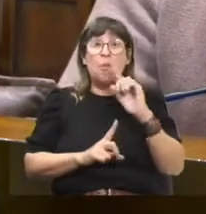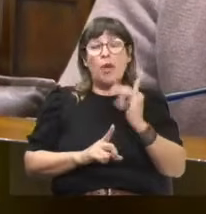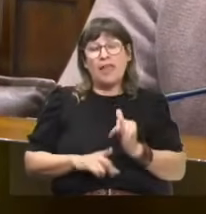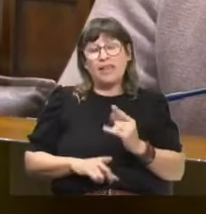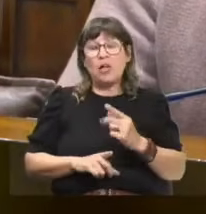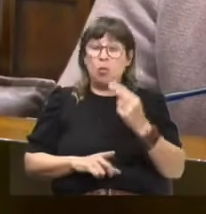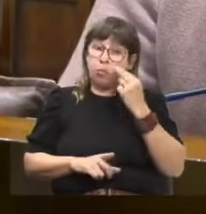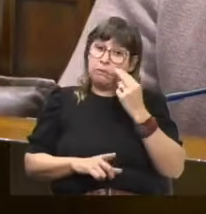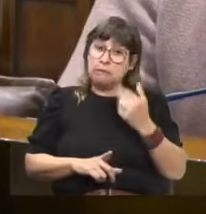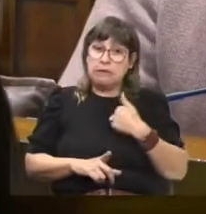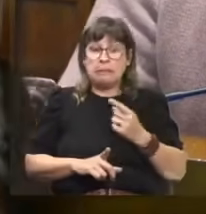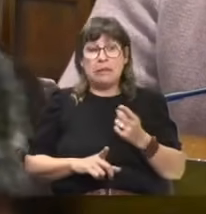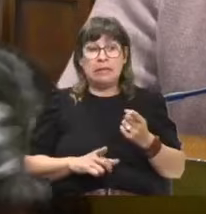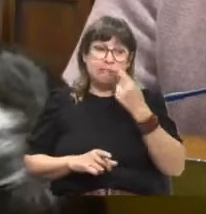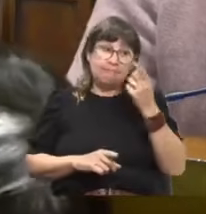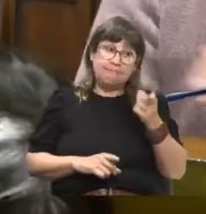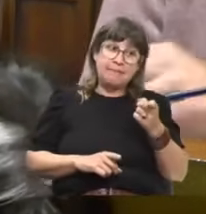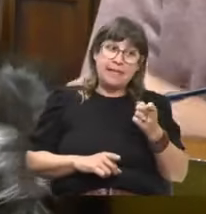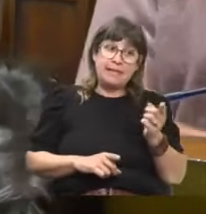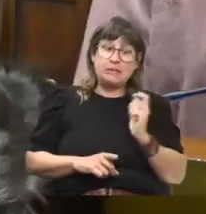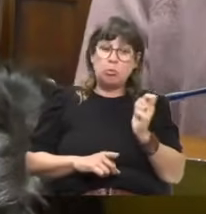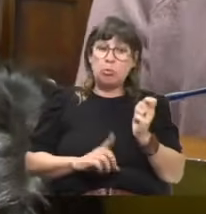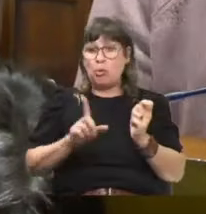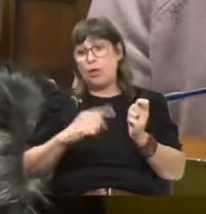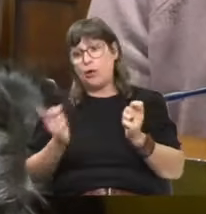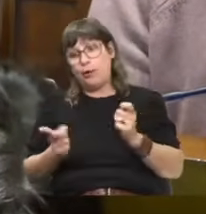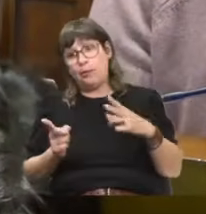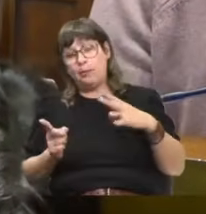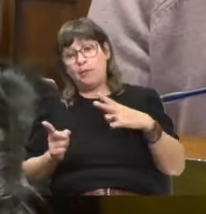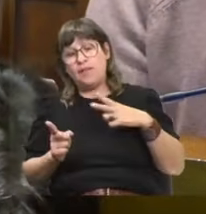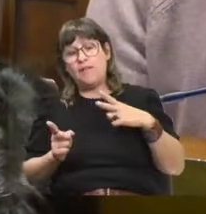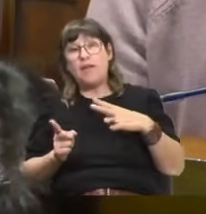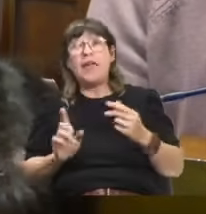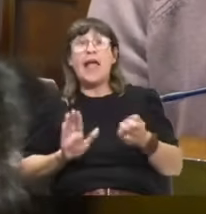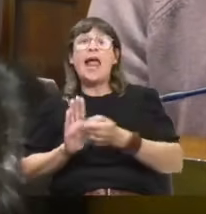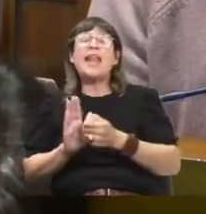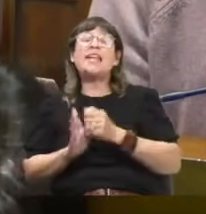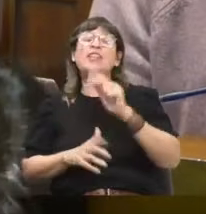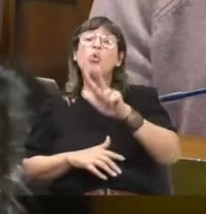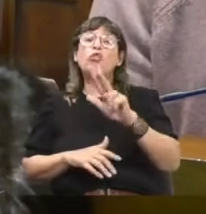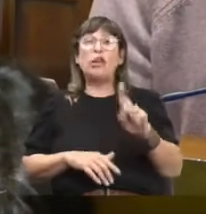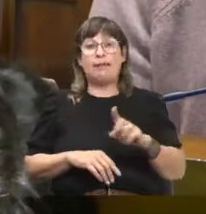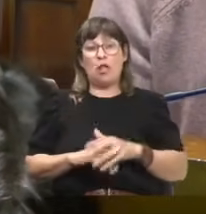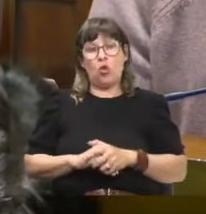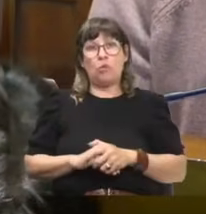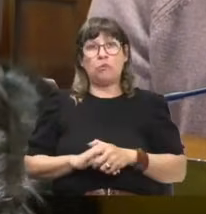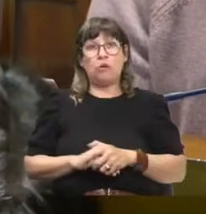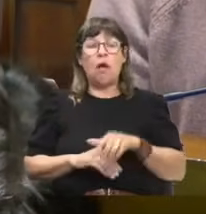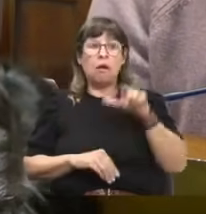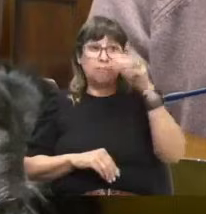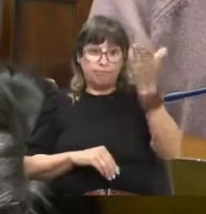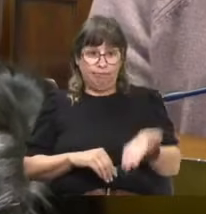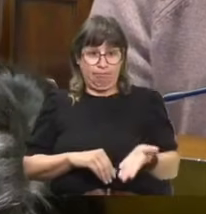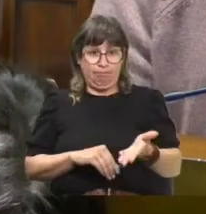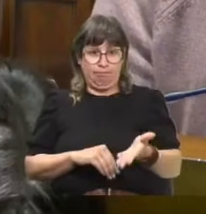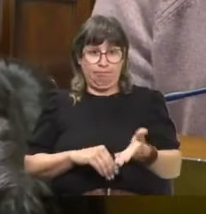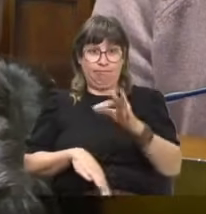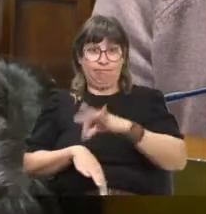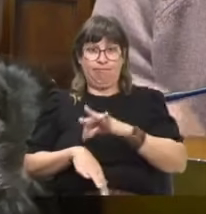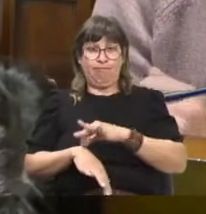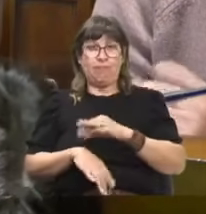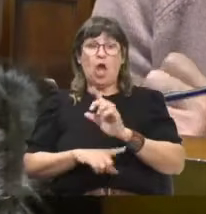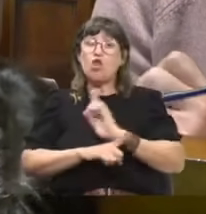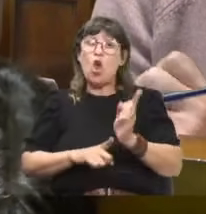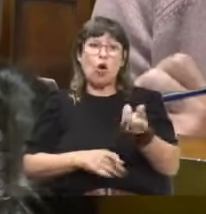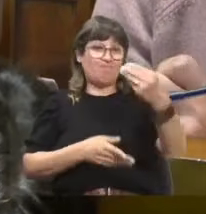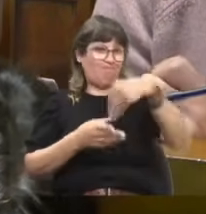conflicto entre el interés público y privado es el artículo 31. Danza no